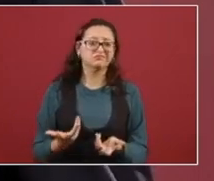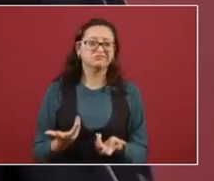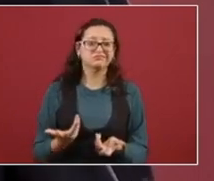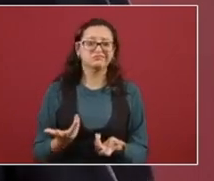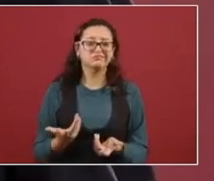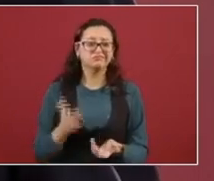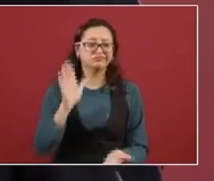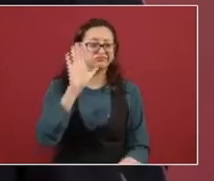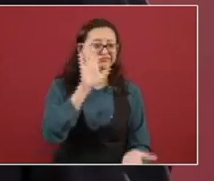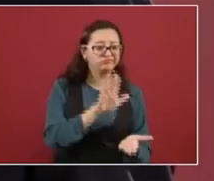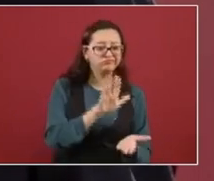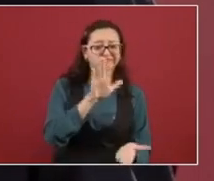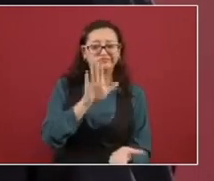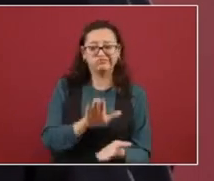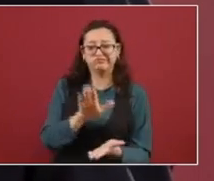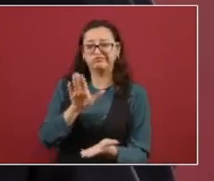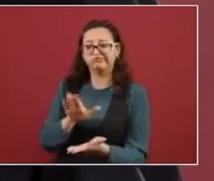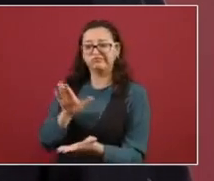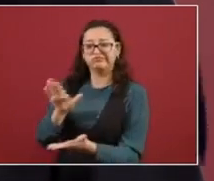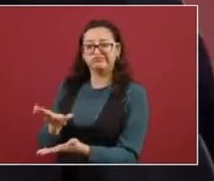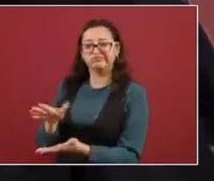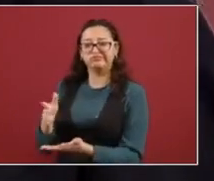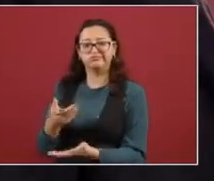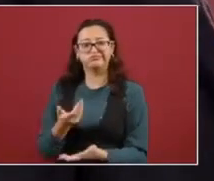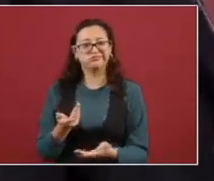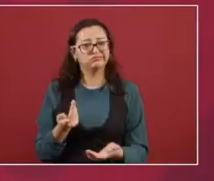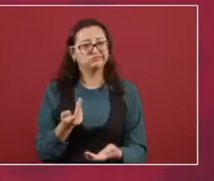cantidades muy